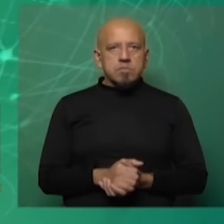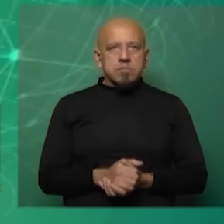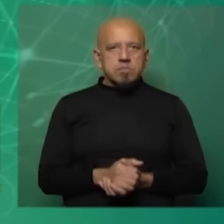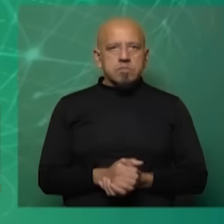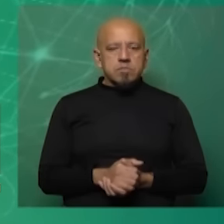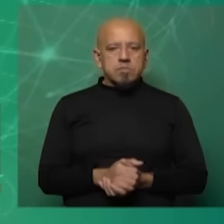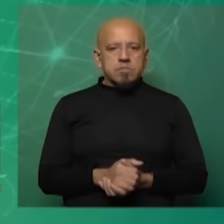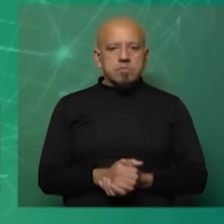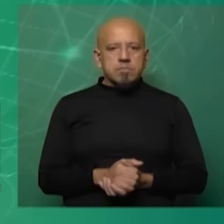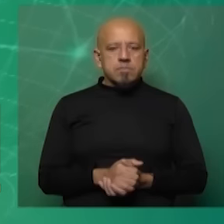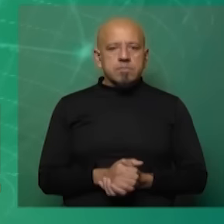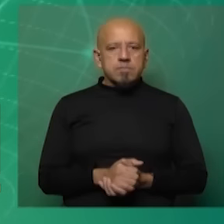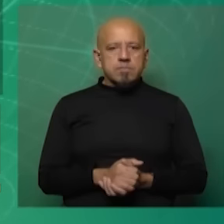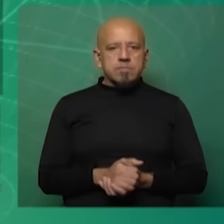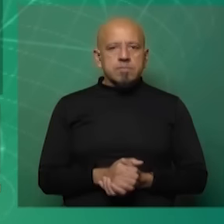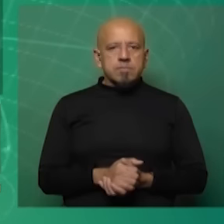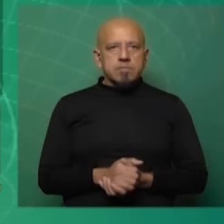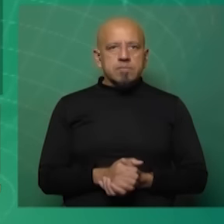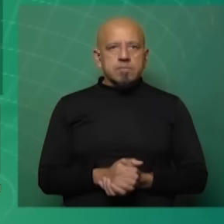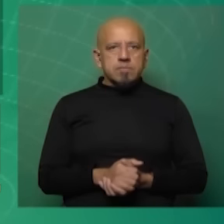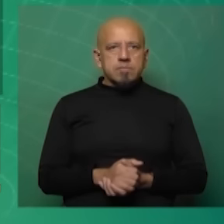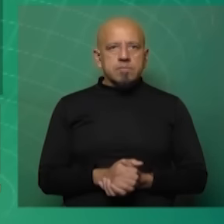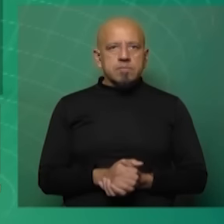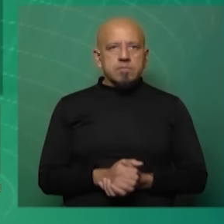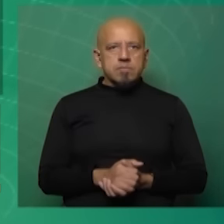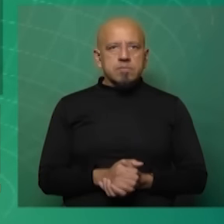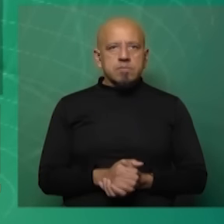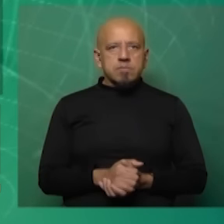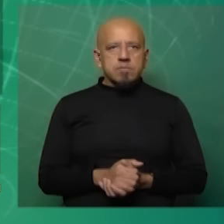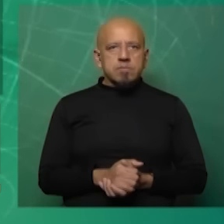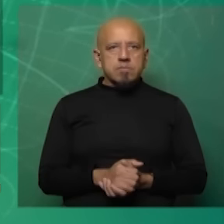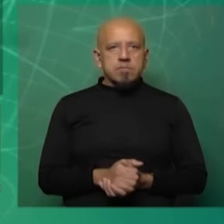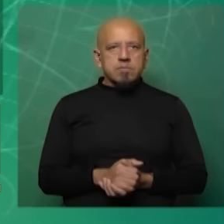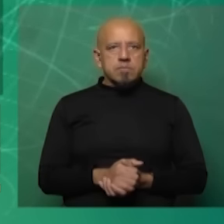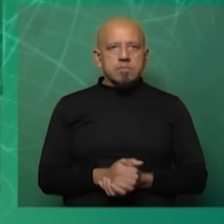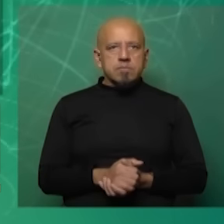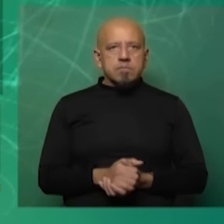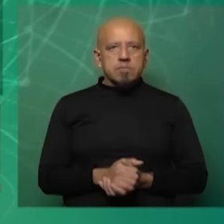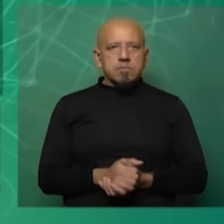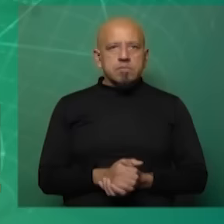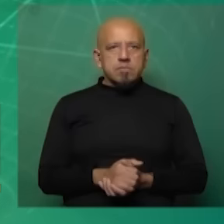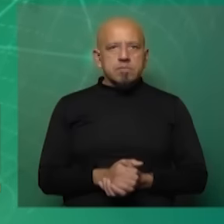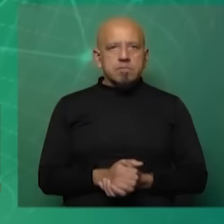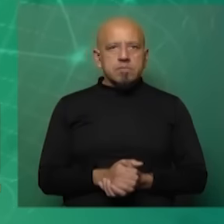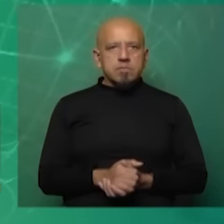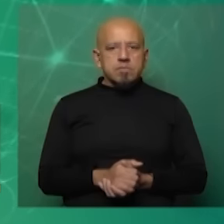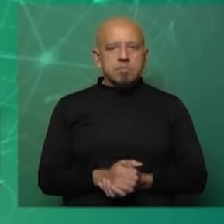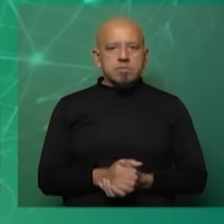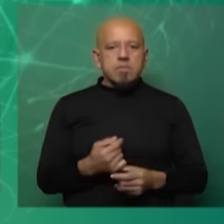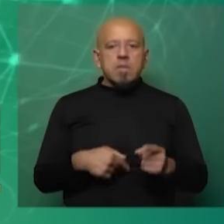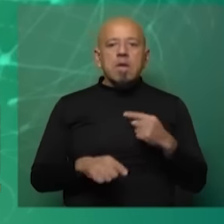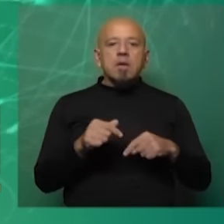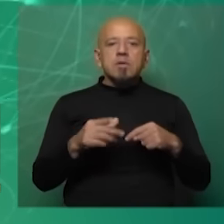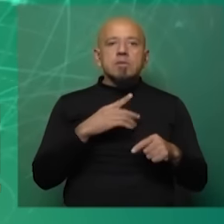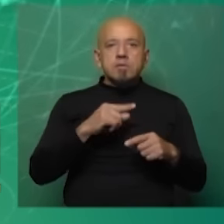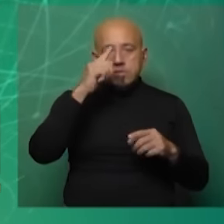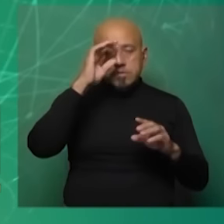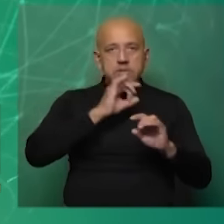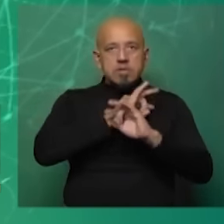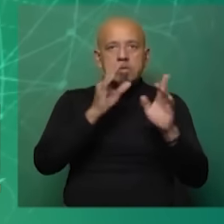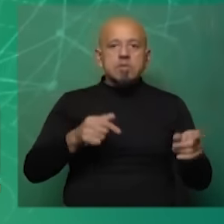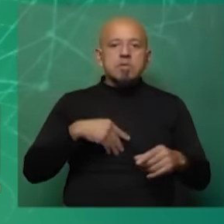tan incisivo, no sé, que nos dé una salida para evitar quitar los WhatsApp. En los mensajes estaba claro que